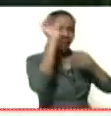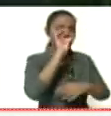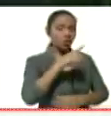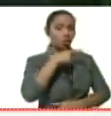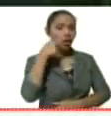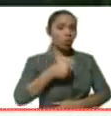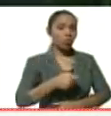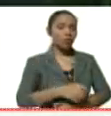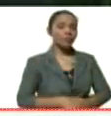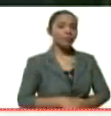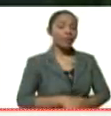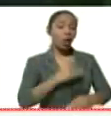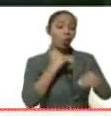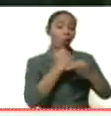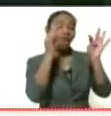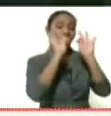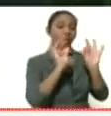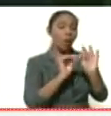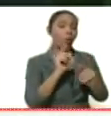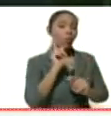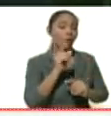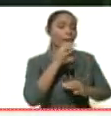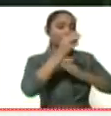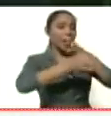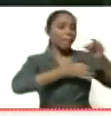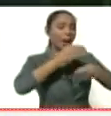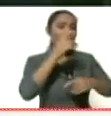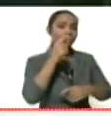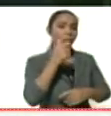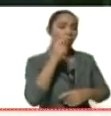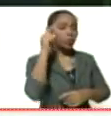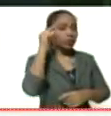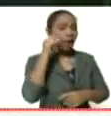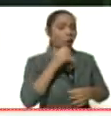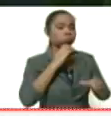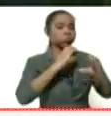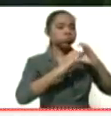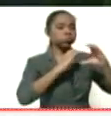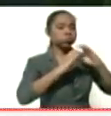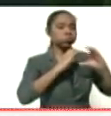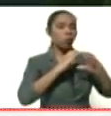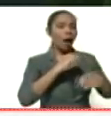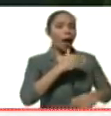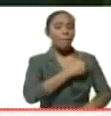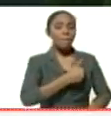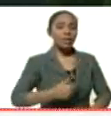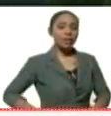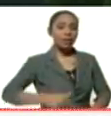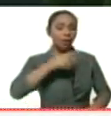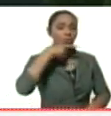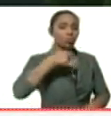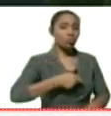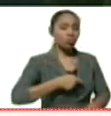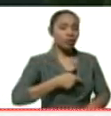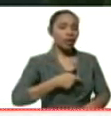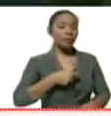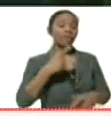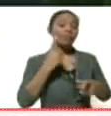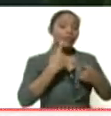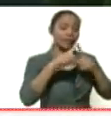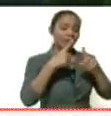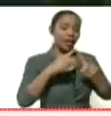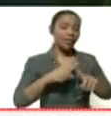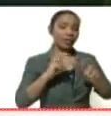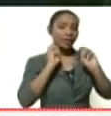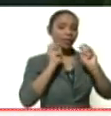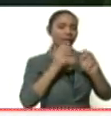Rusia. Igualmente, usted comentaba que hace pocos días había conversado con el presidente Vladimir Putin respecto a diversos temas.